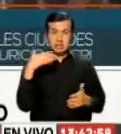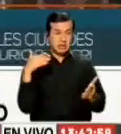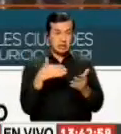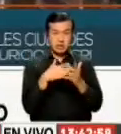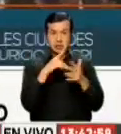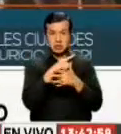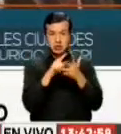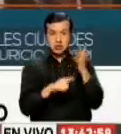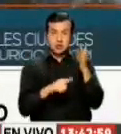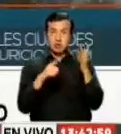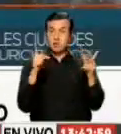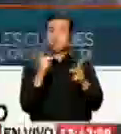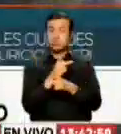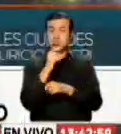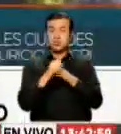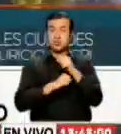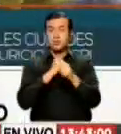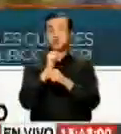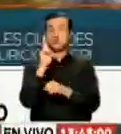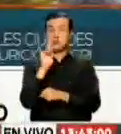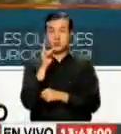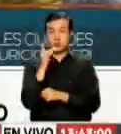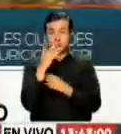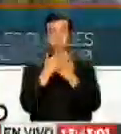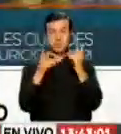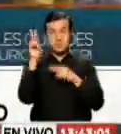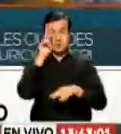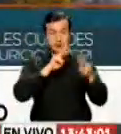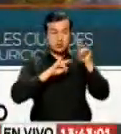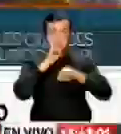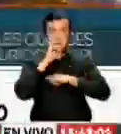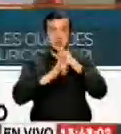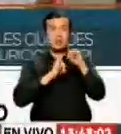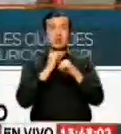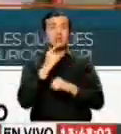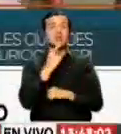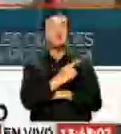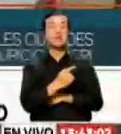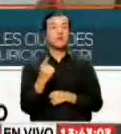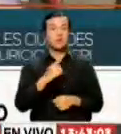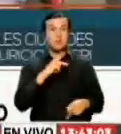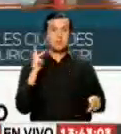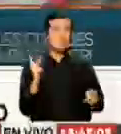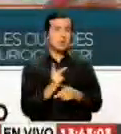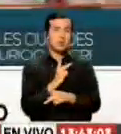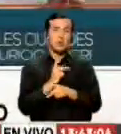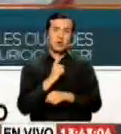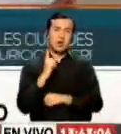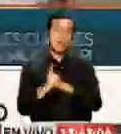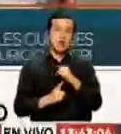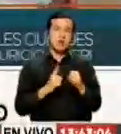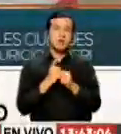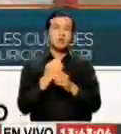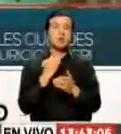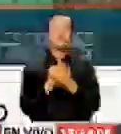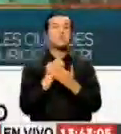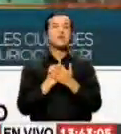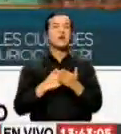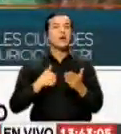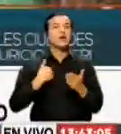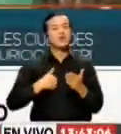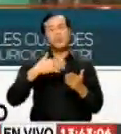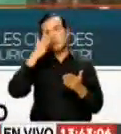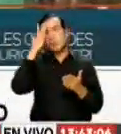los que culmina este 2018. Balances internacionales califican a este como el peor año para la economía argentina al sufrir una